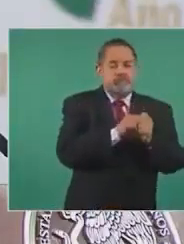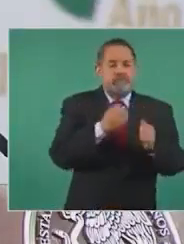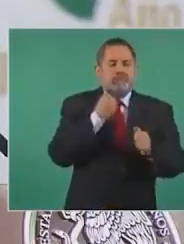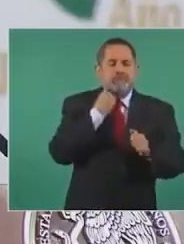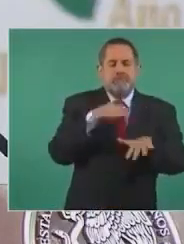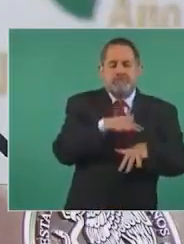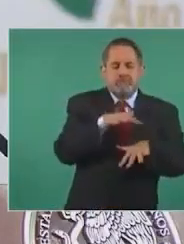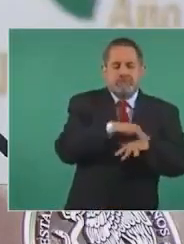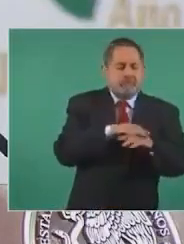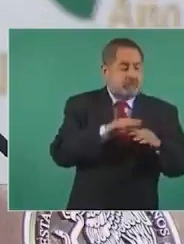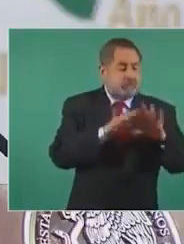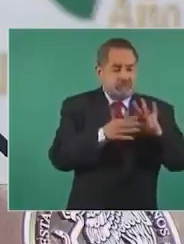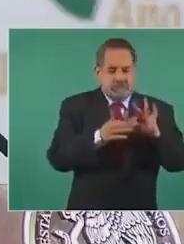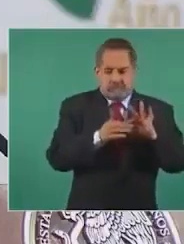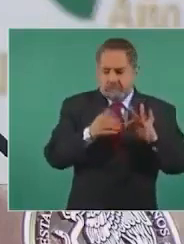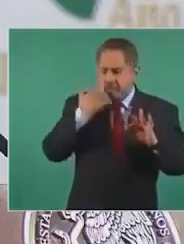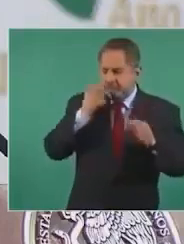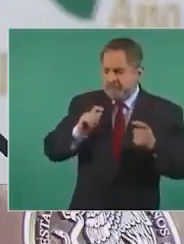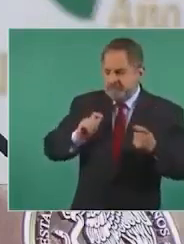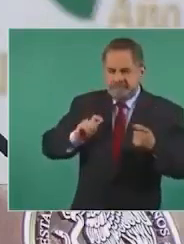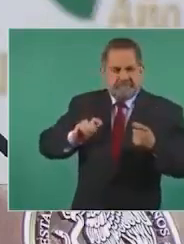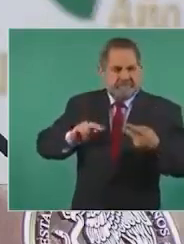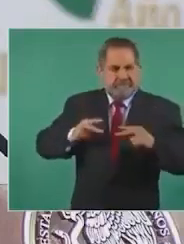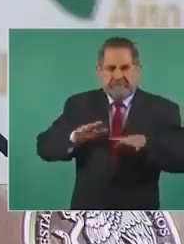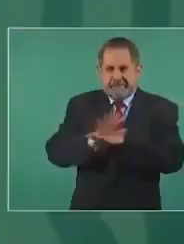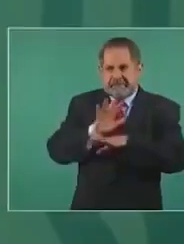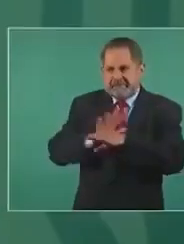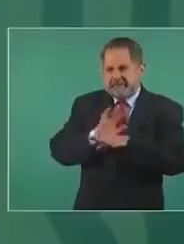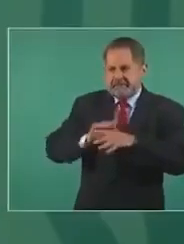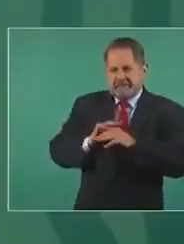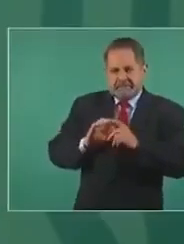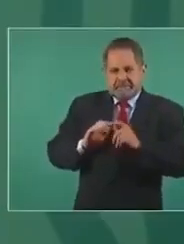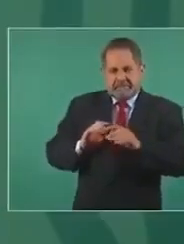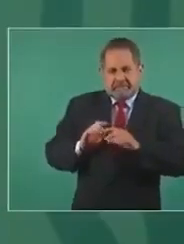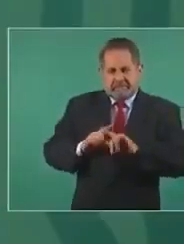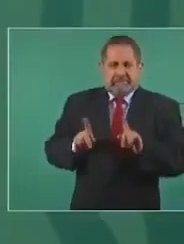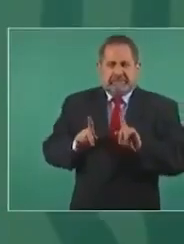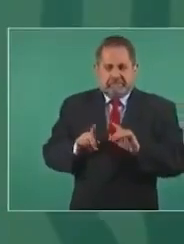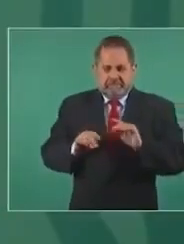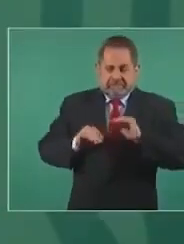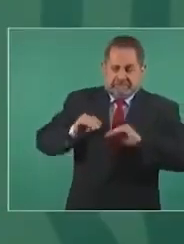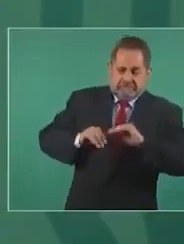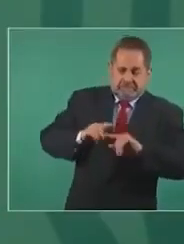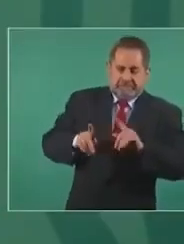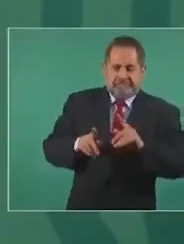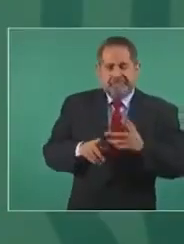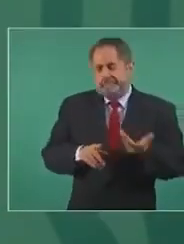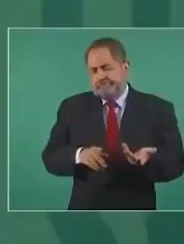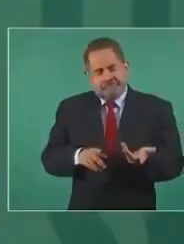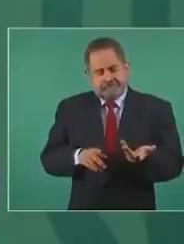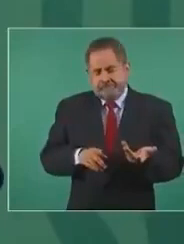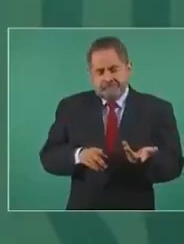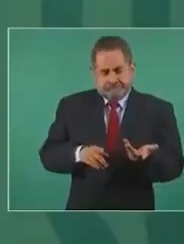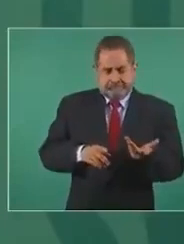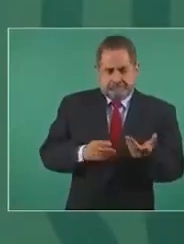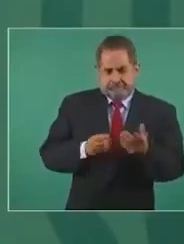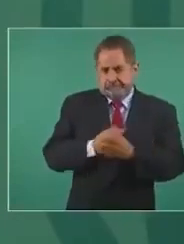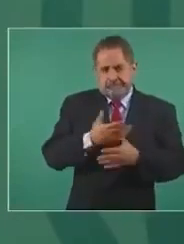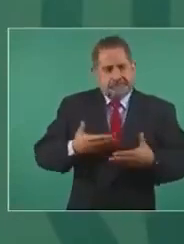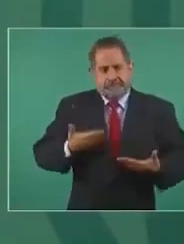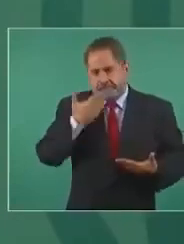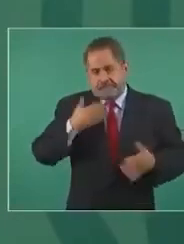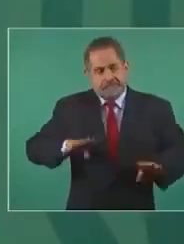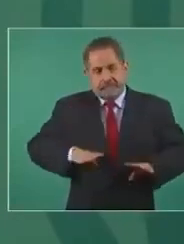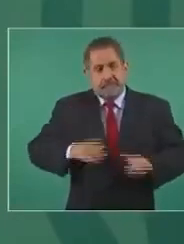es ley, porque la característica de toda ley es que es universal, abstracta y personal. No se pueden hacer leyes